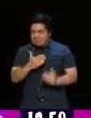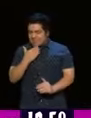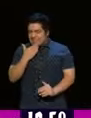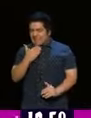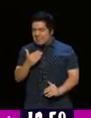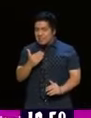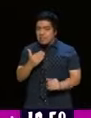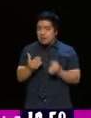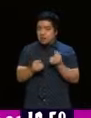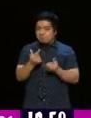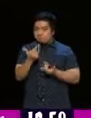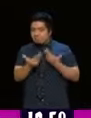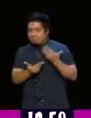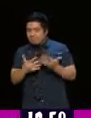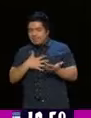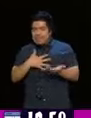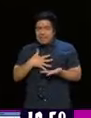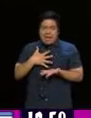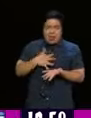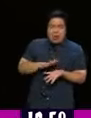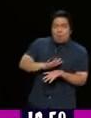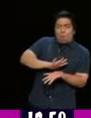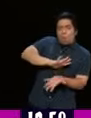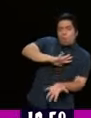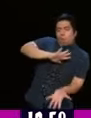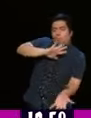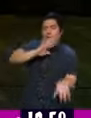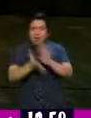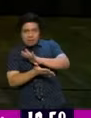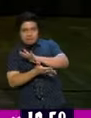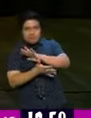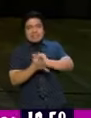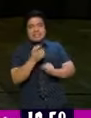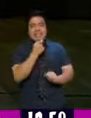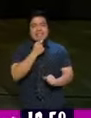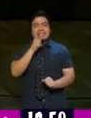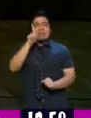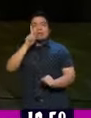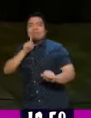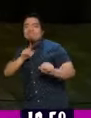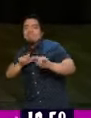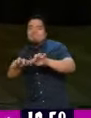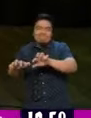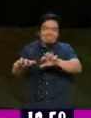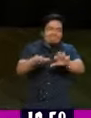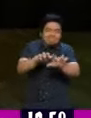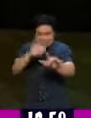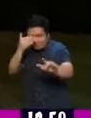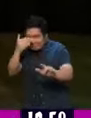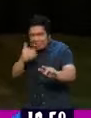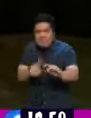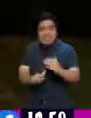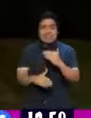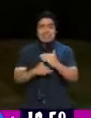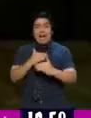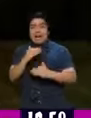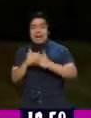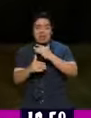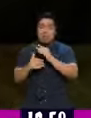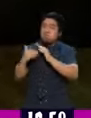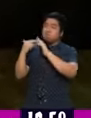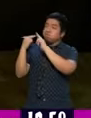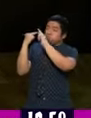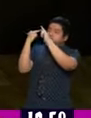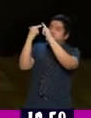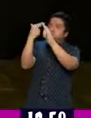Sabes bien que yo he cambiado. Niña Zombie está. Ya han